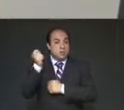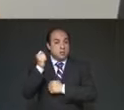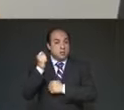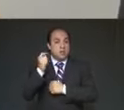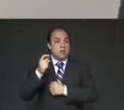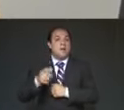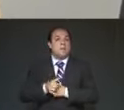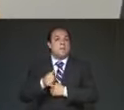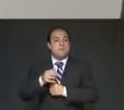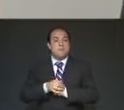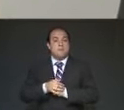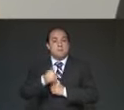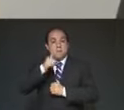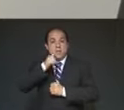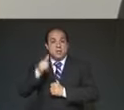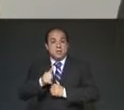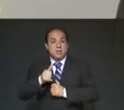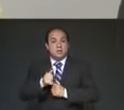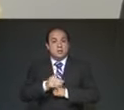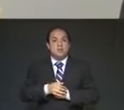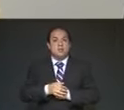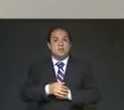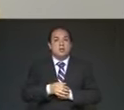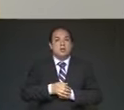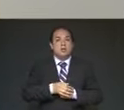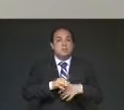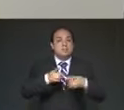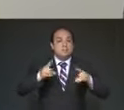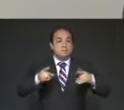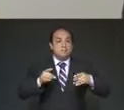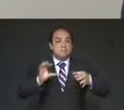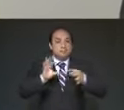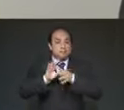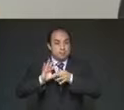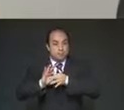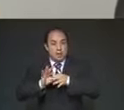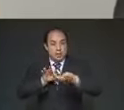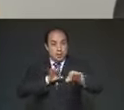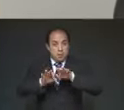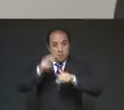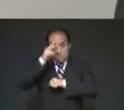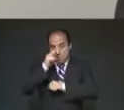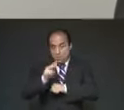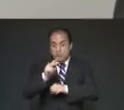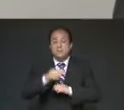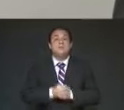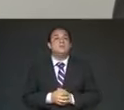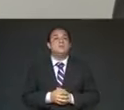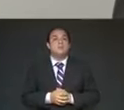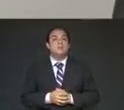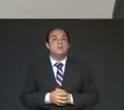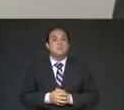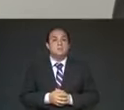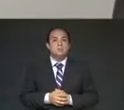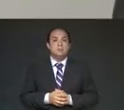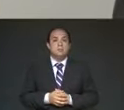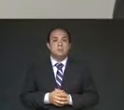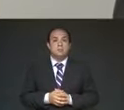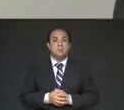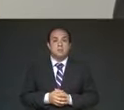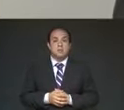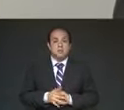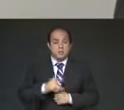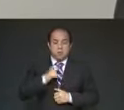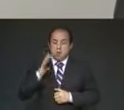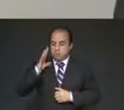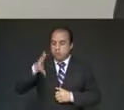italiana manufacturada y ensamblada por mano de obra mexicana y pues es una cuestión absolutamente de orgullo